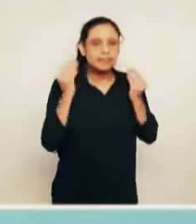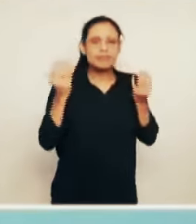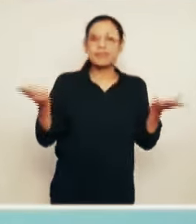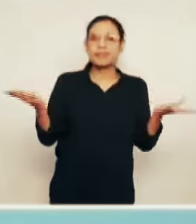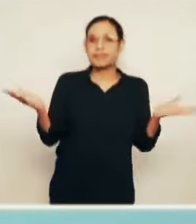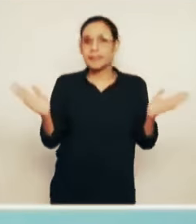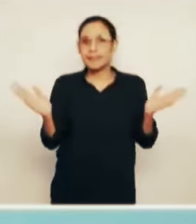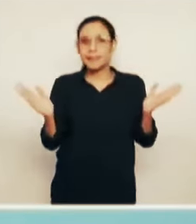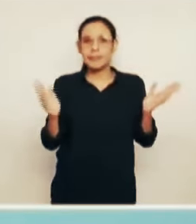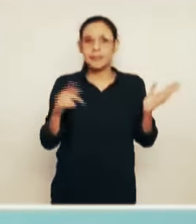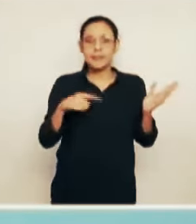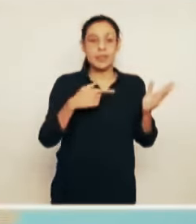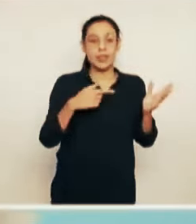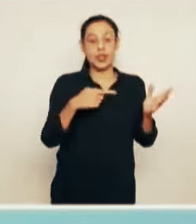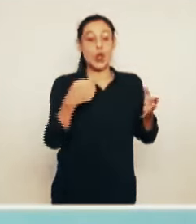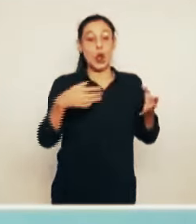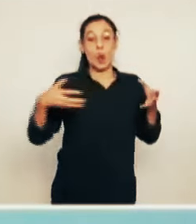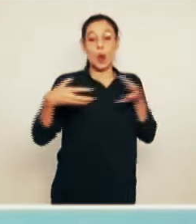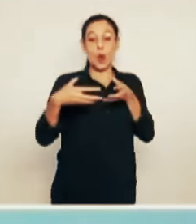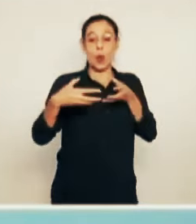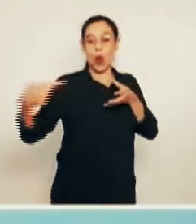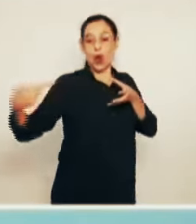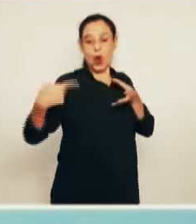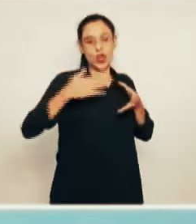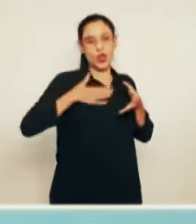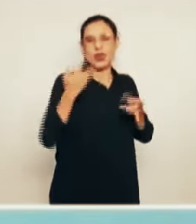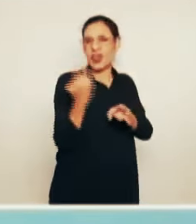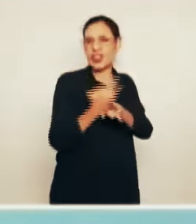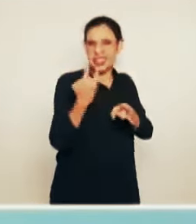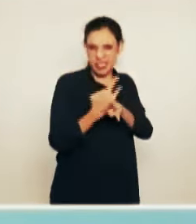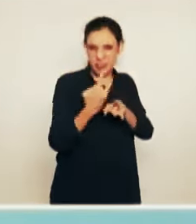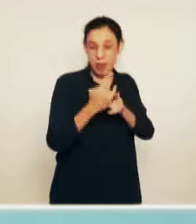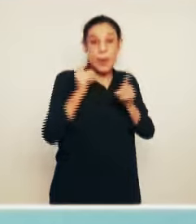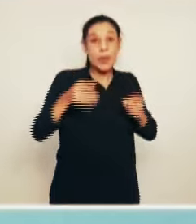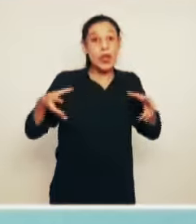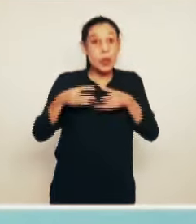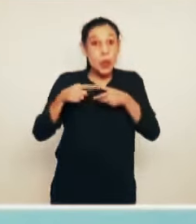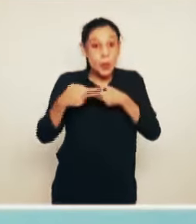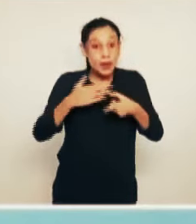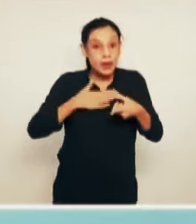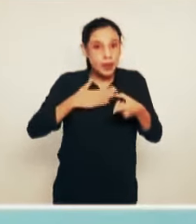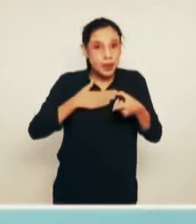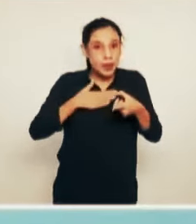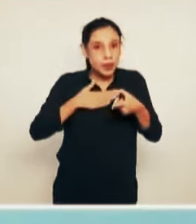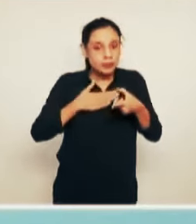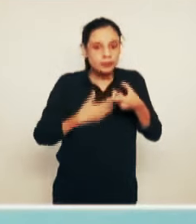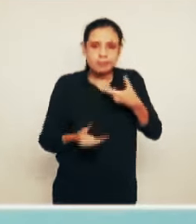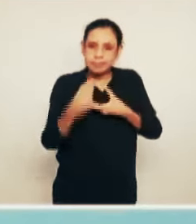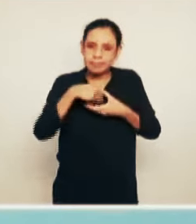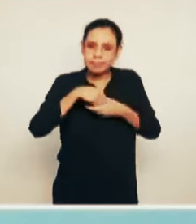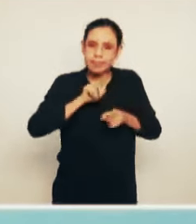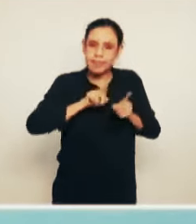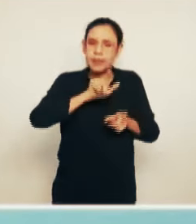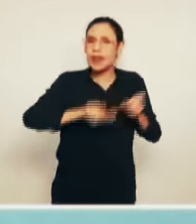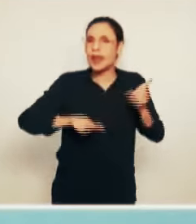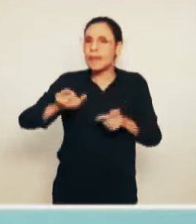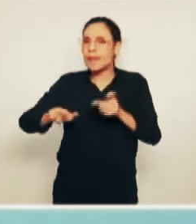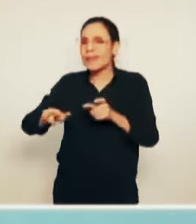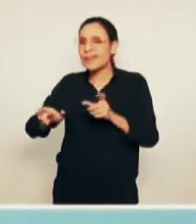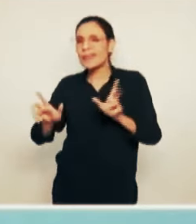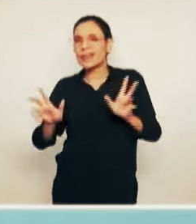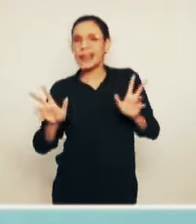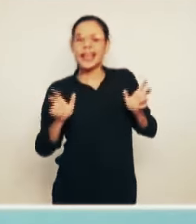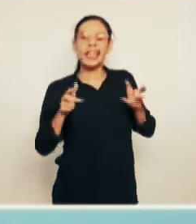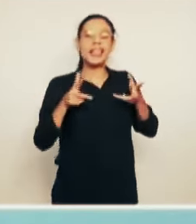de los contrarios a nosotros siempre? Pero en nuestras propias filas había permeado esto de los modales